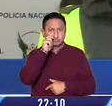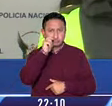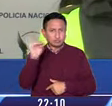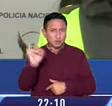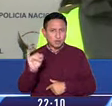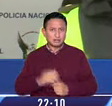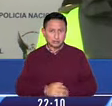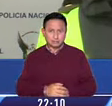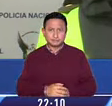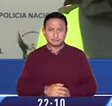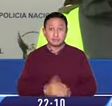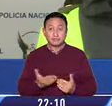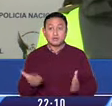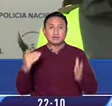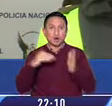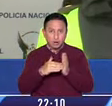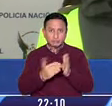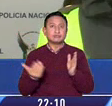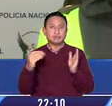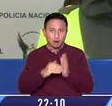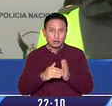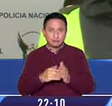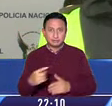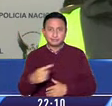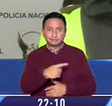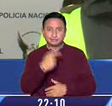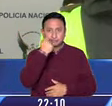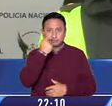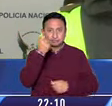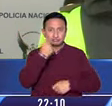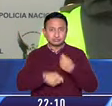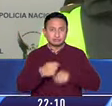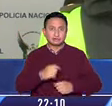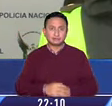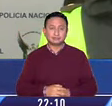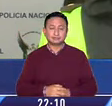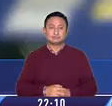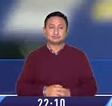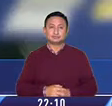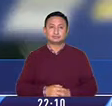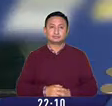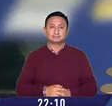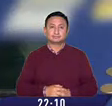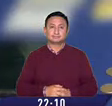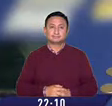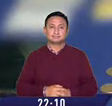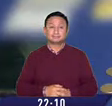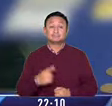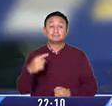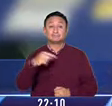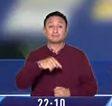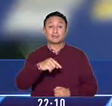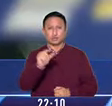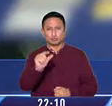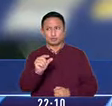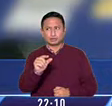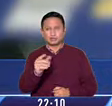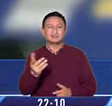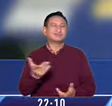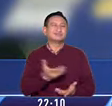mismas causas y nuevamente vuelven a reincidir en este sistema delictivo, ¿no? La cantidad puede parecer poco o